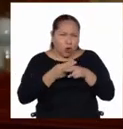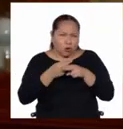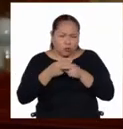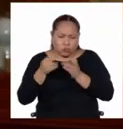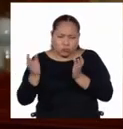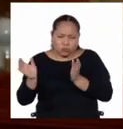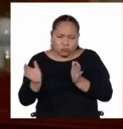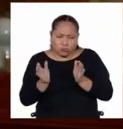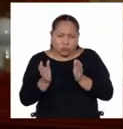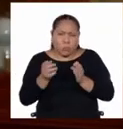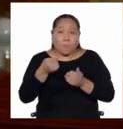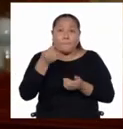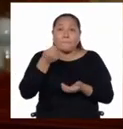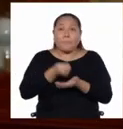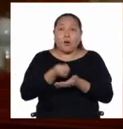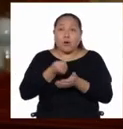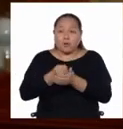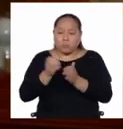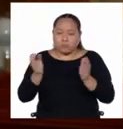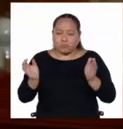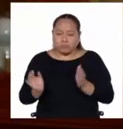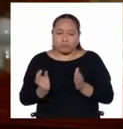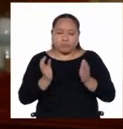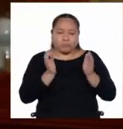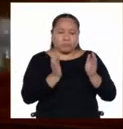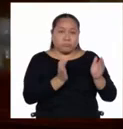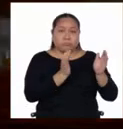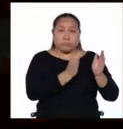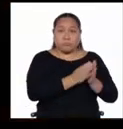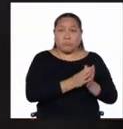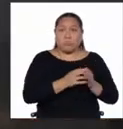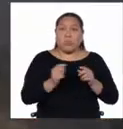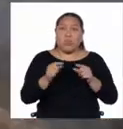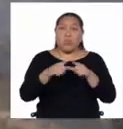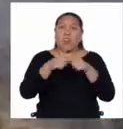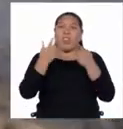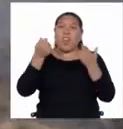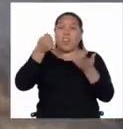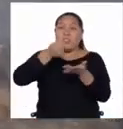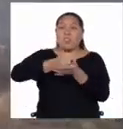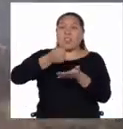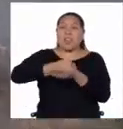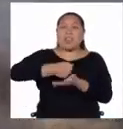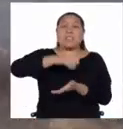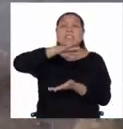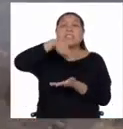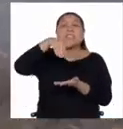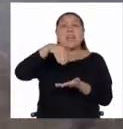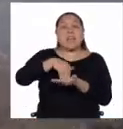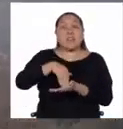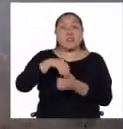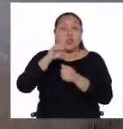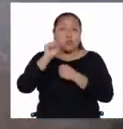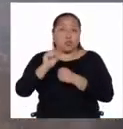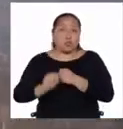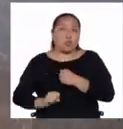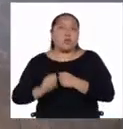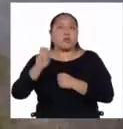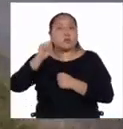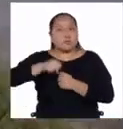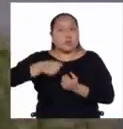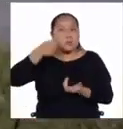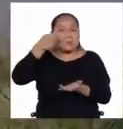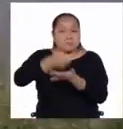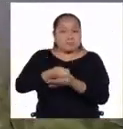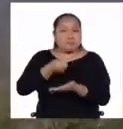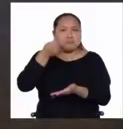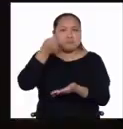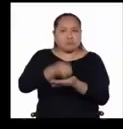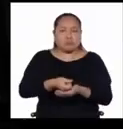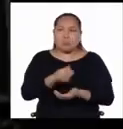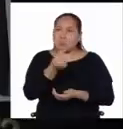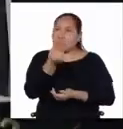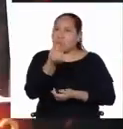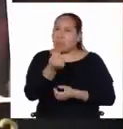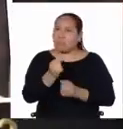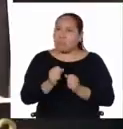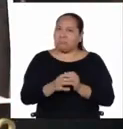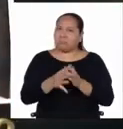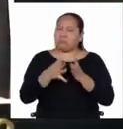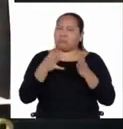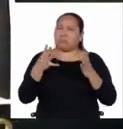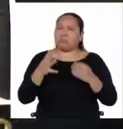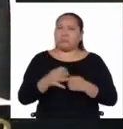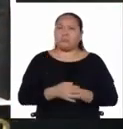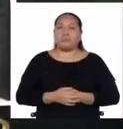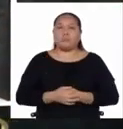¿no? En cambio los grandes ferrocarriles del central y del sur, que hasta ahora funcionan, sí fueron de gran inversión, ¿no?